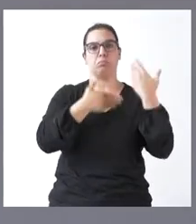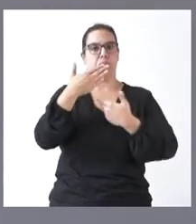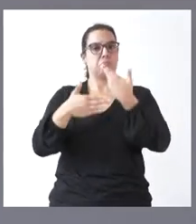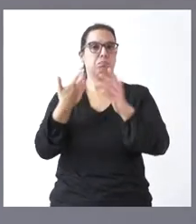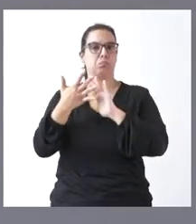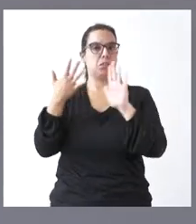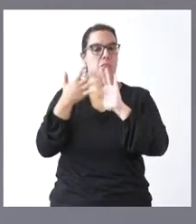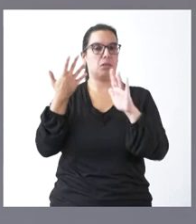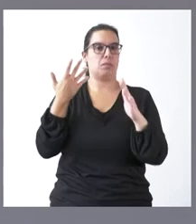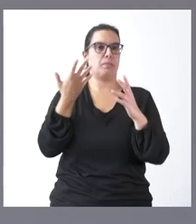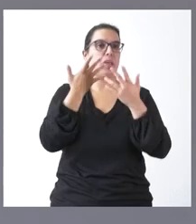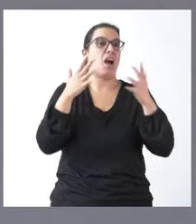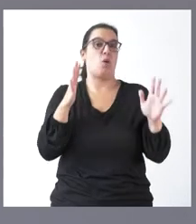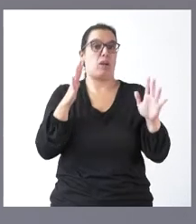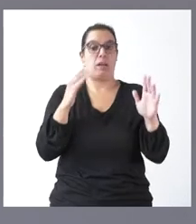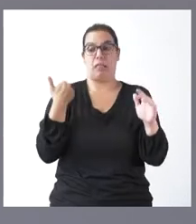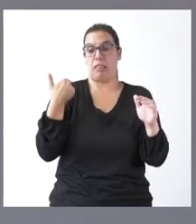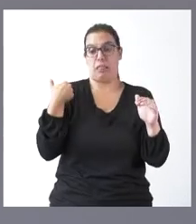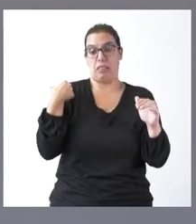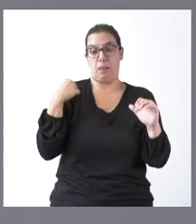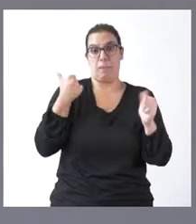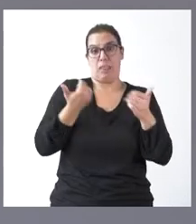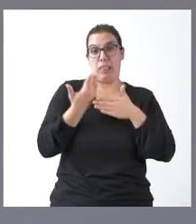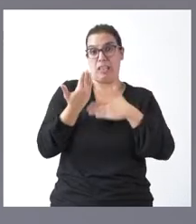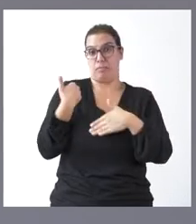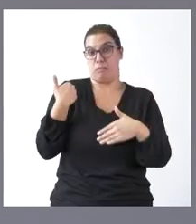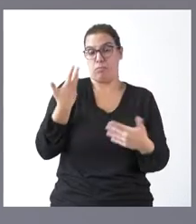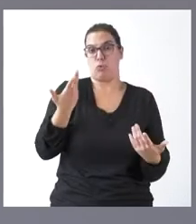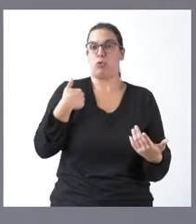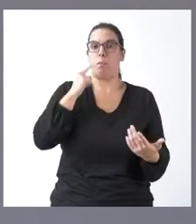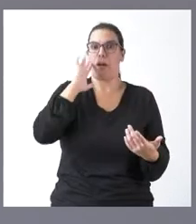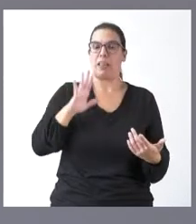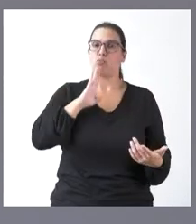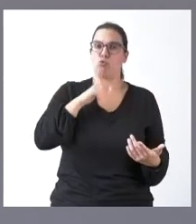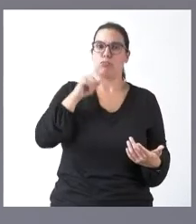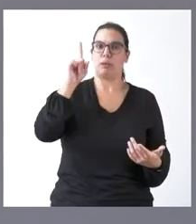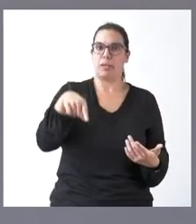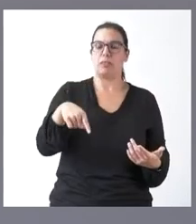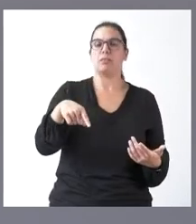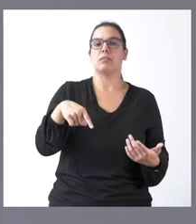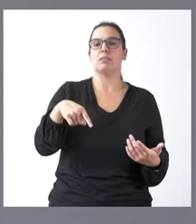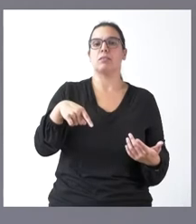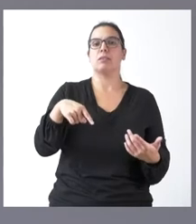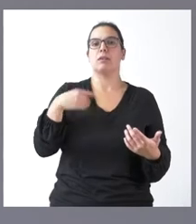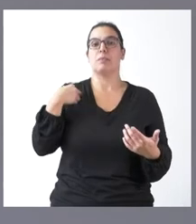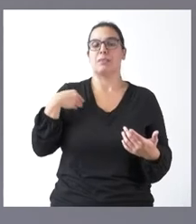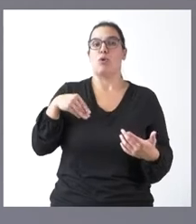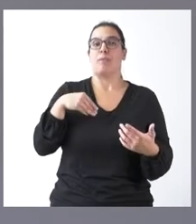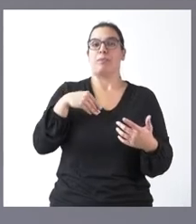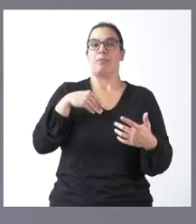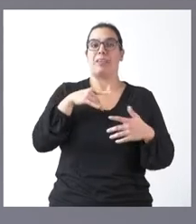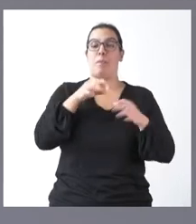pesar de que solo llevamos los primeros los primeros días nos oportuno que esta guía y este